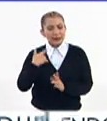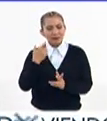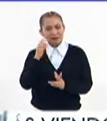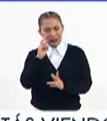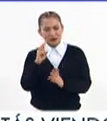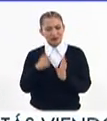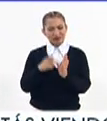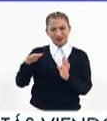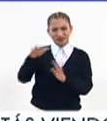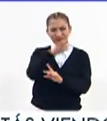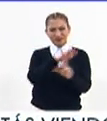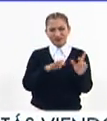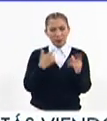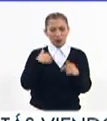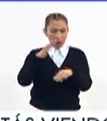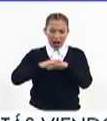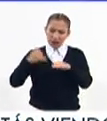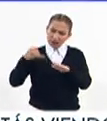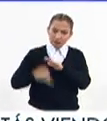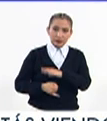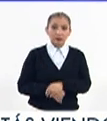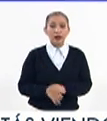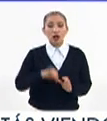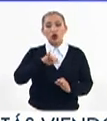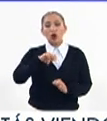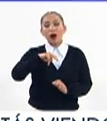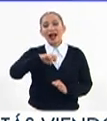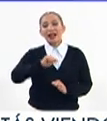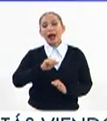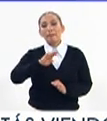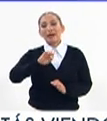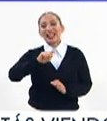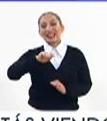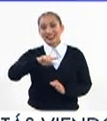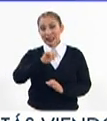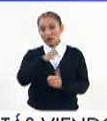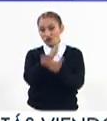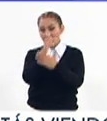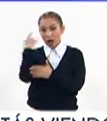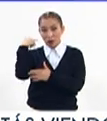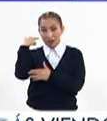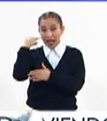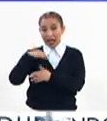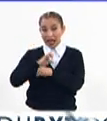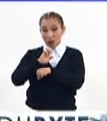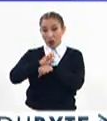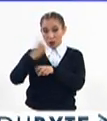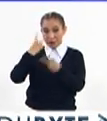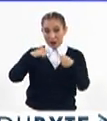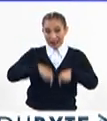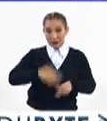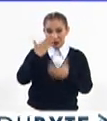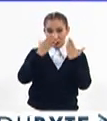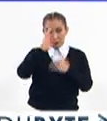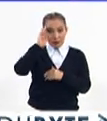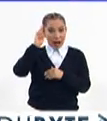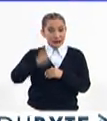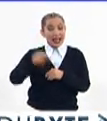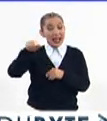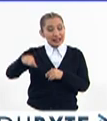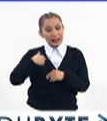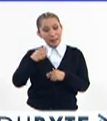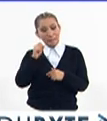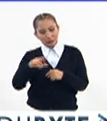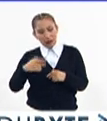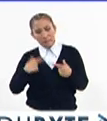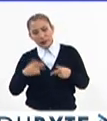regularmente observa a su alrededor para ir más allá. Joana Benítez, quien llegó a Guadalajara desde Ecuador para estudiar una maestría, es una